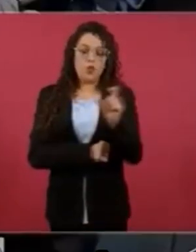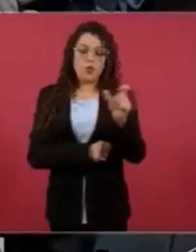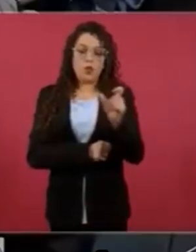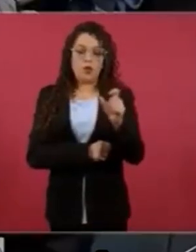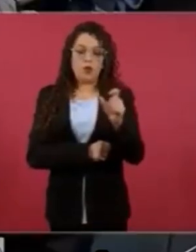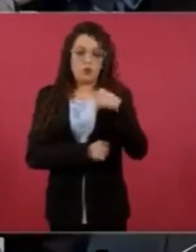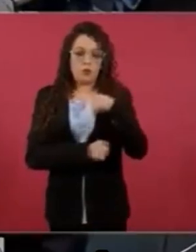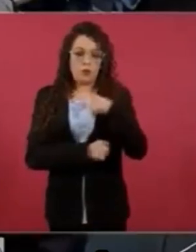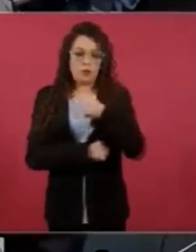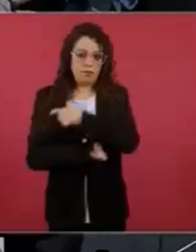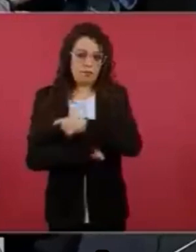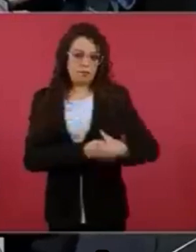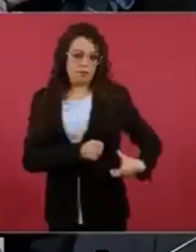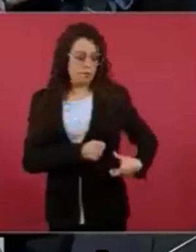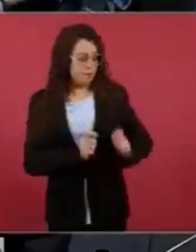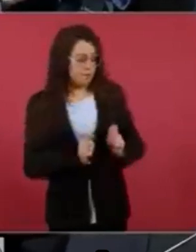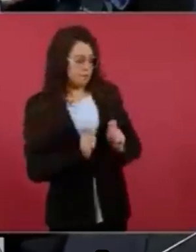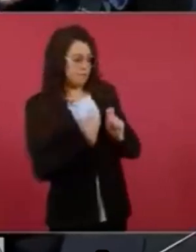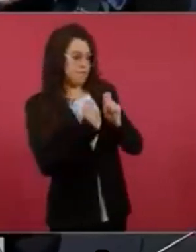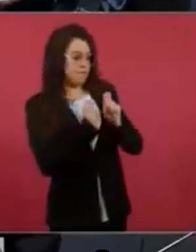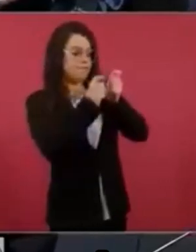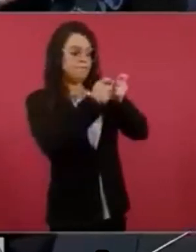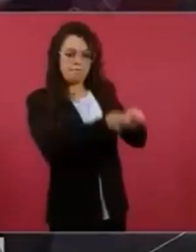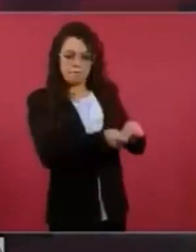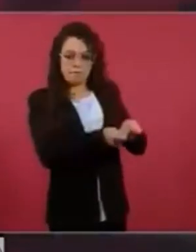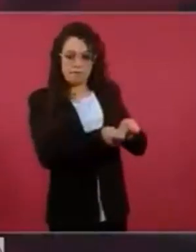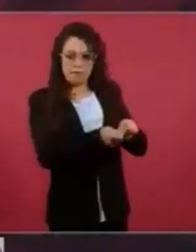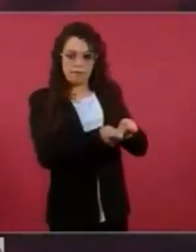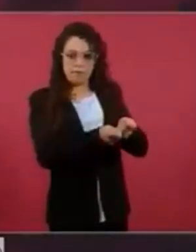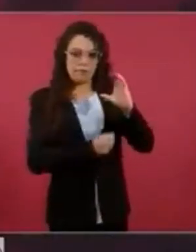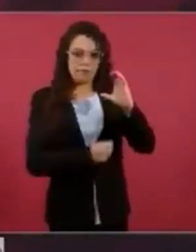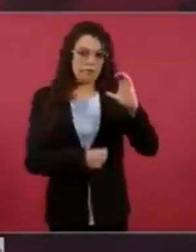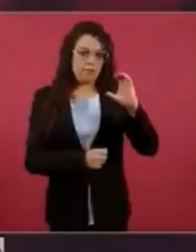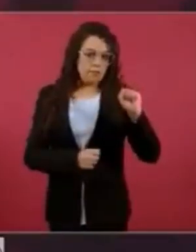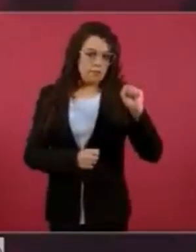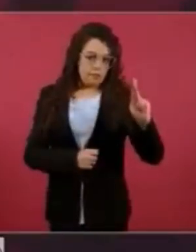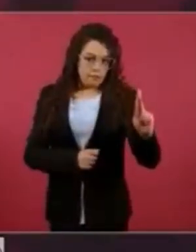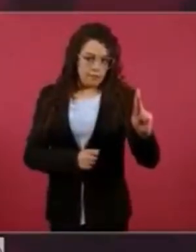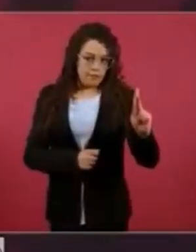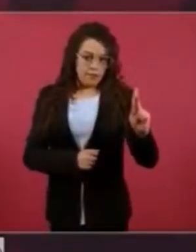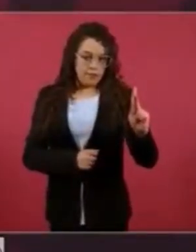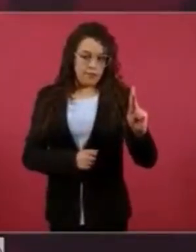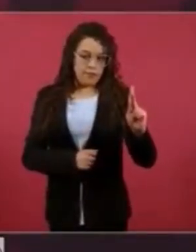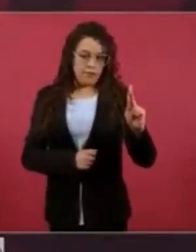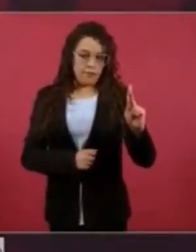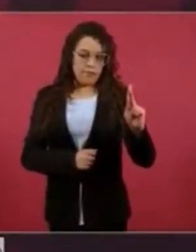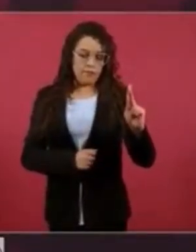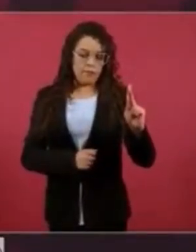ahora que vamos a entregar el mando, que vamos a entregar la banda